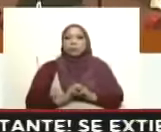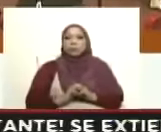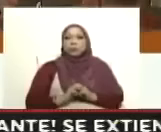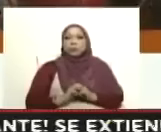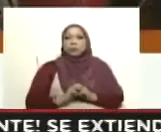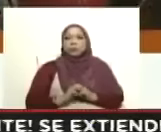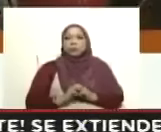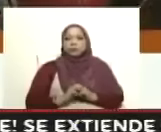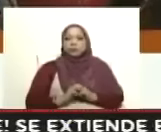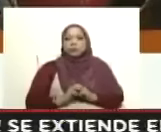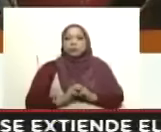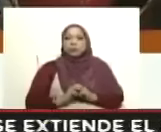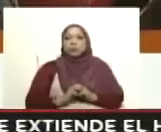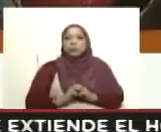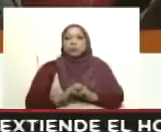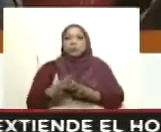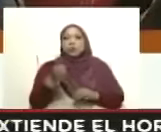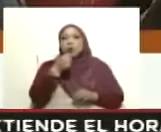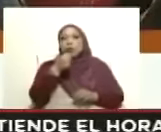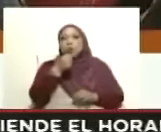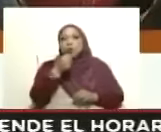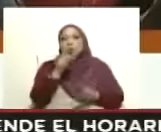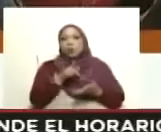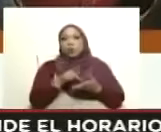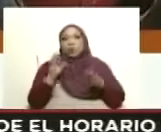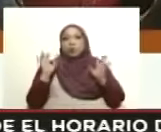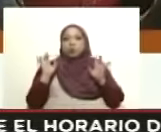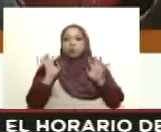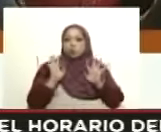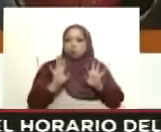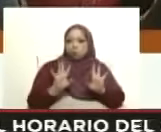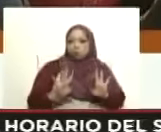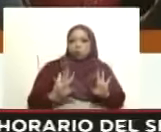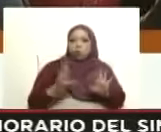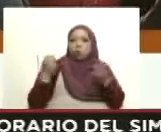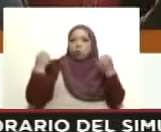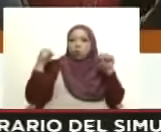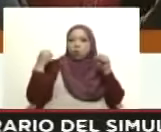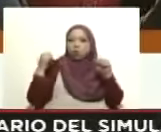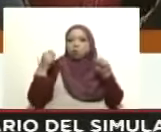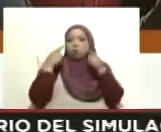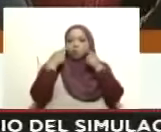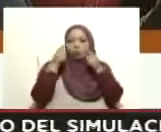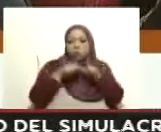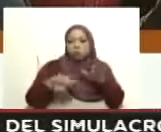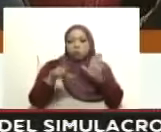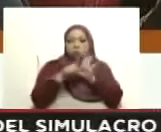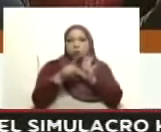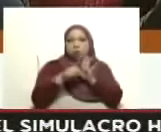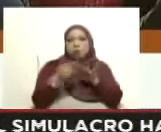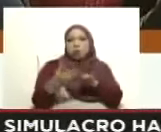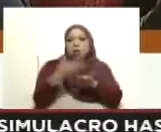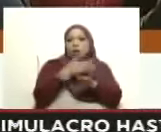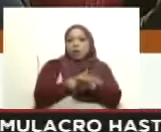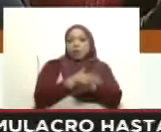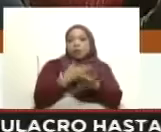desborde de participación que comentaban en todos los centros electorales también en anteriores locuciones también indicaban